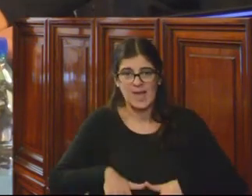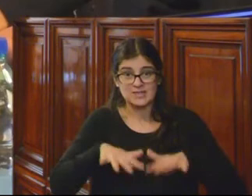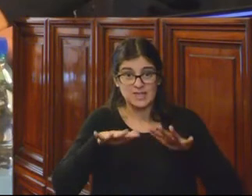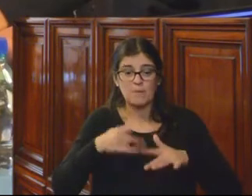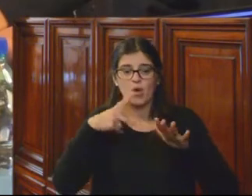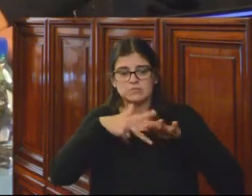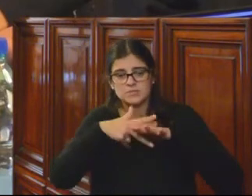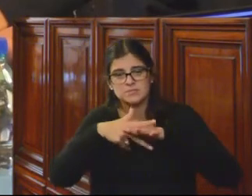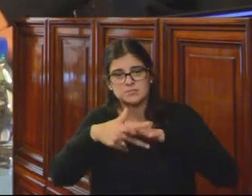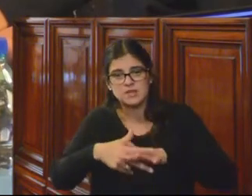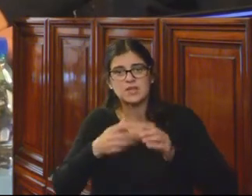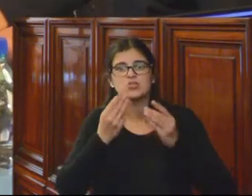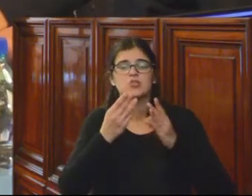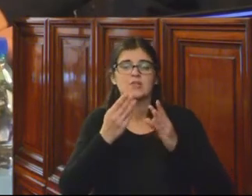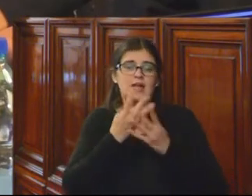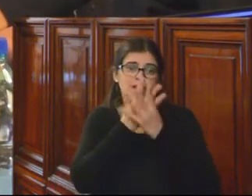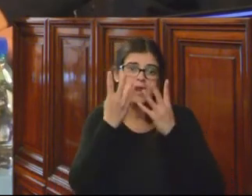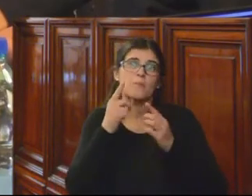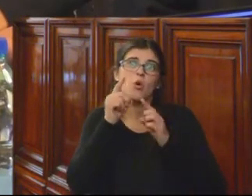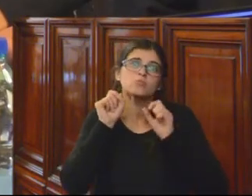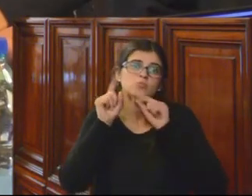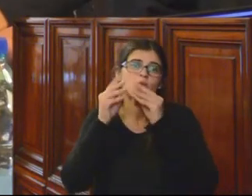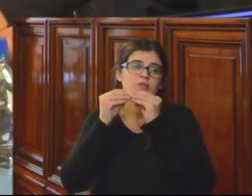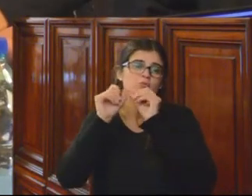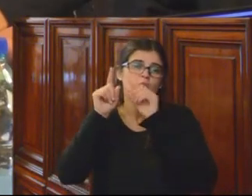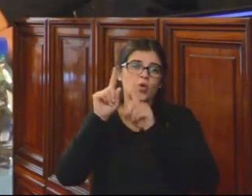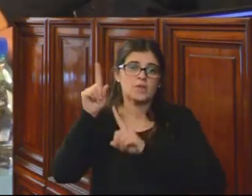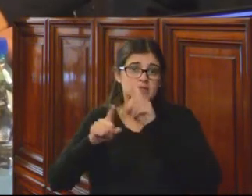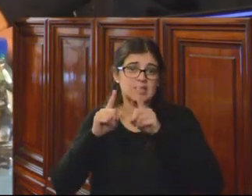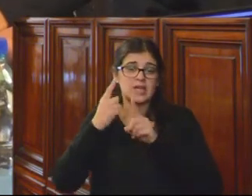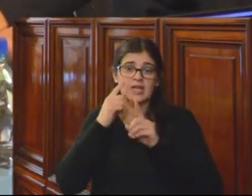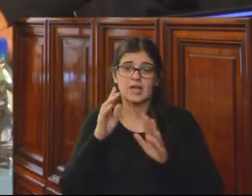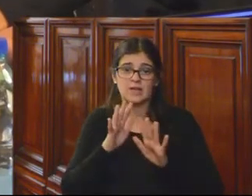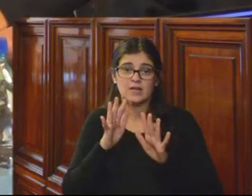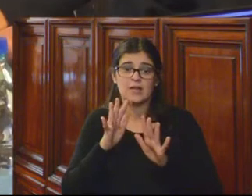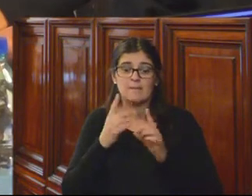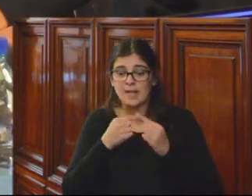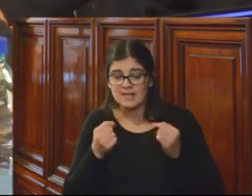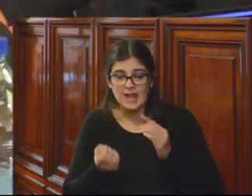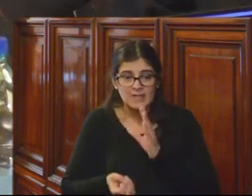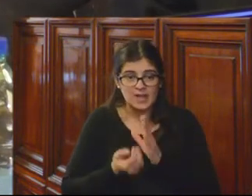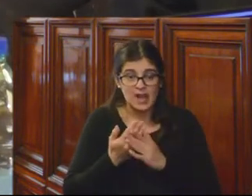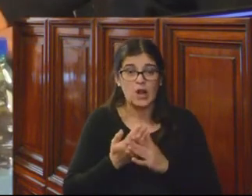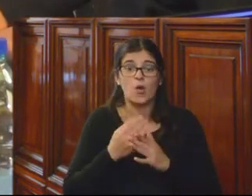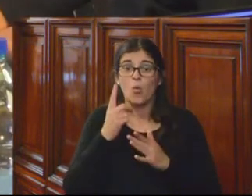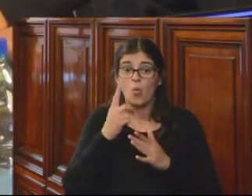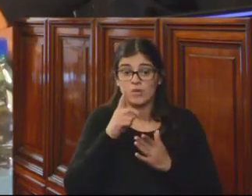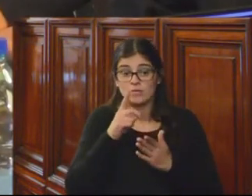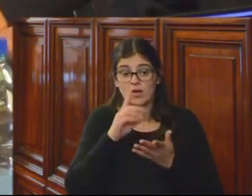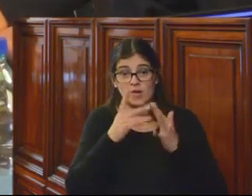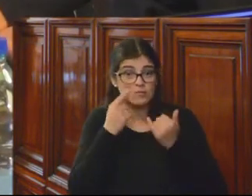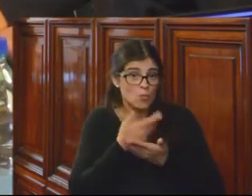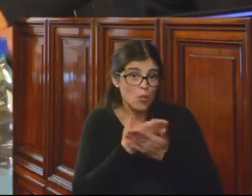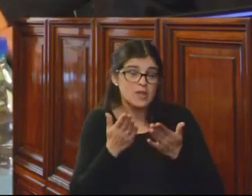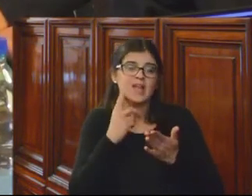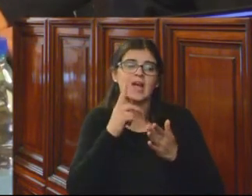interrupciones que son estrictamente realizadas por las universidades sin condiciones materiales creadas. Un indicador de esto es, por ejemplo, la tasa